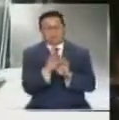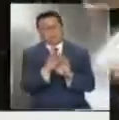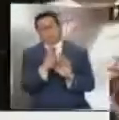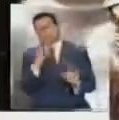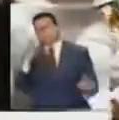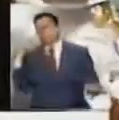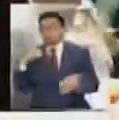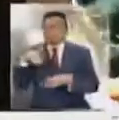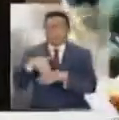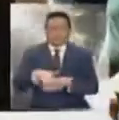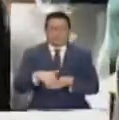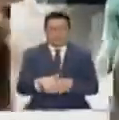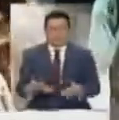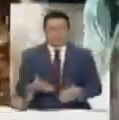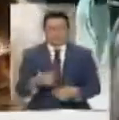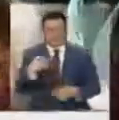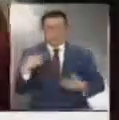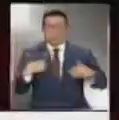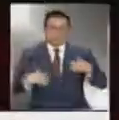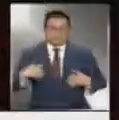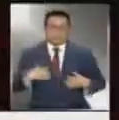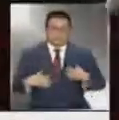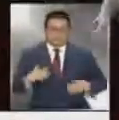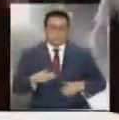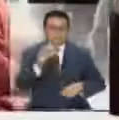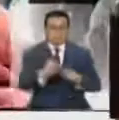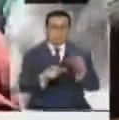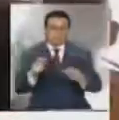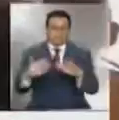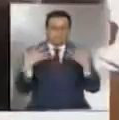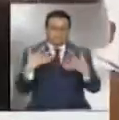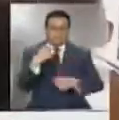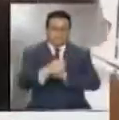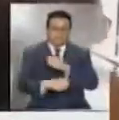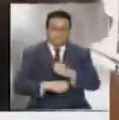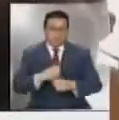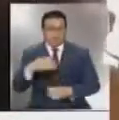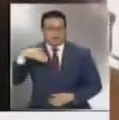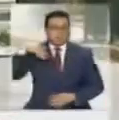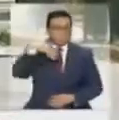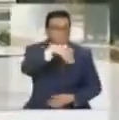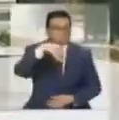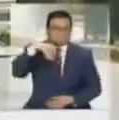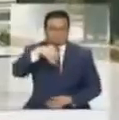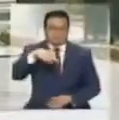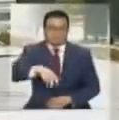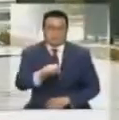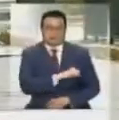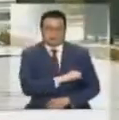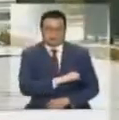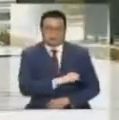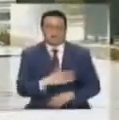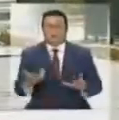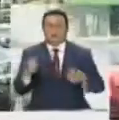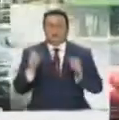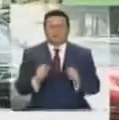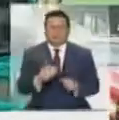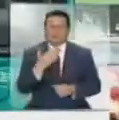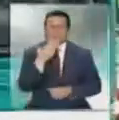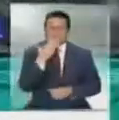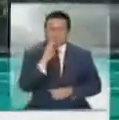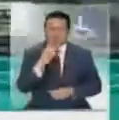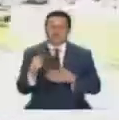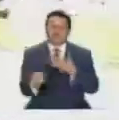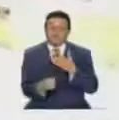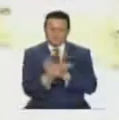tarde. Demandas ciudadanas que se han prolongado por más de 10 años en el transporte público capitalino y que se espera puedan mejorar con la